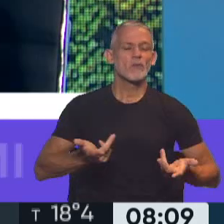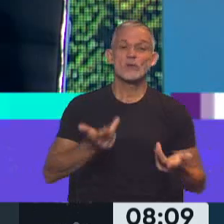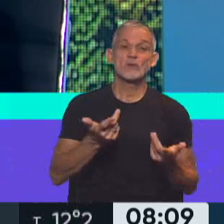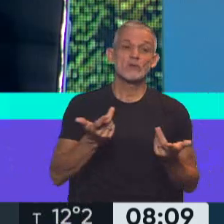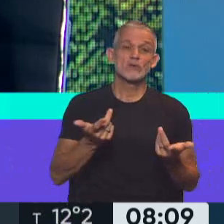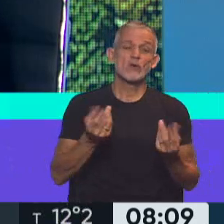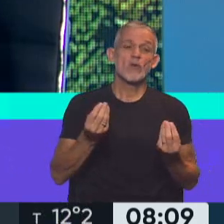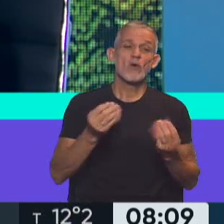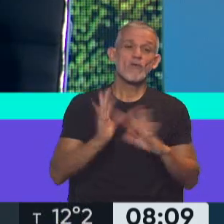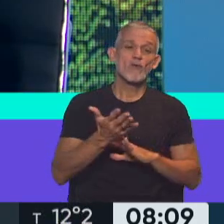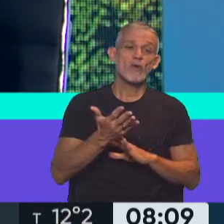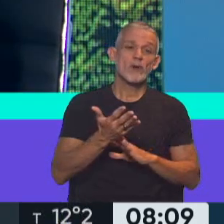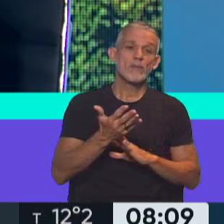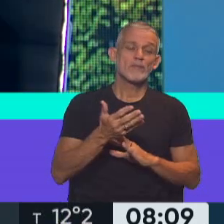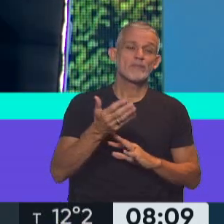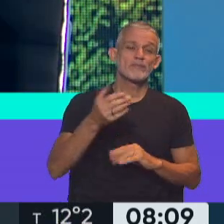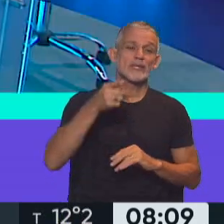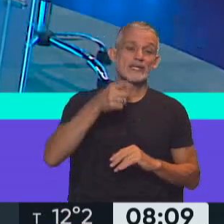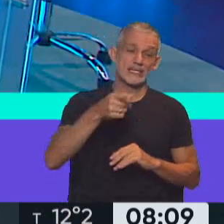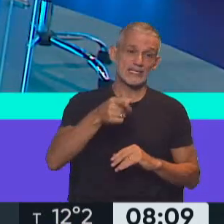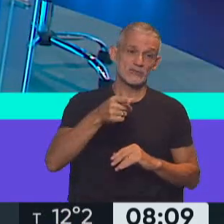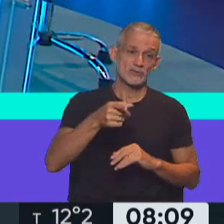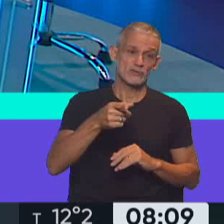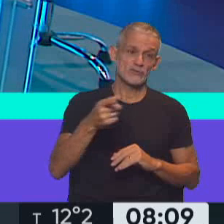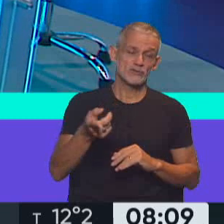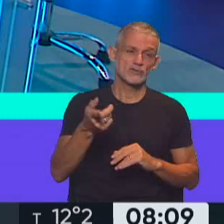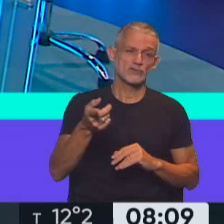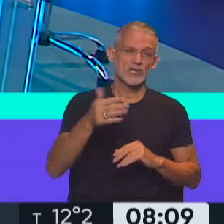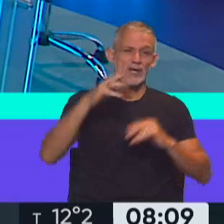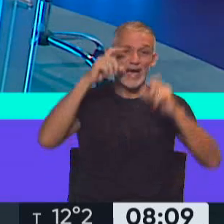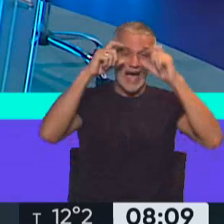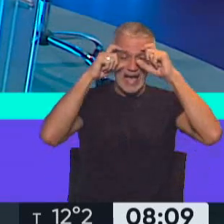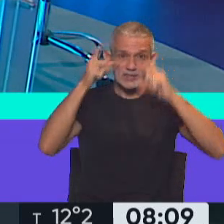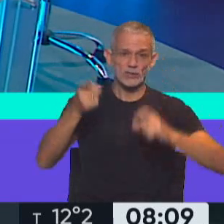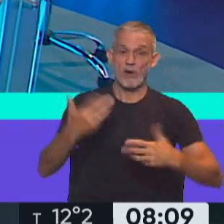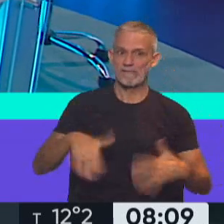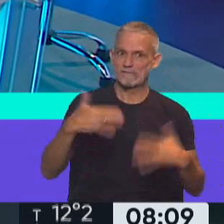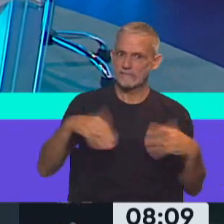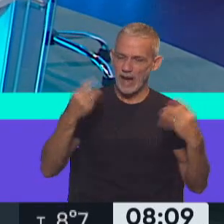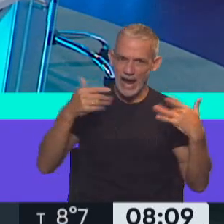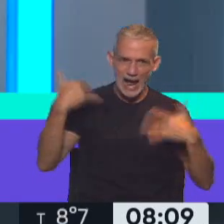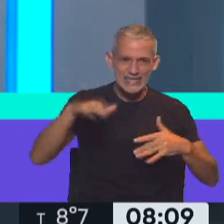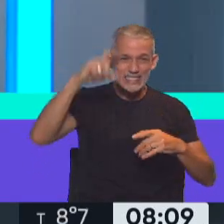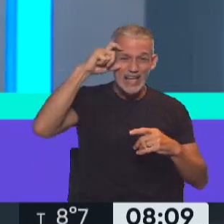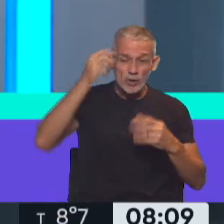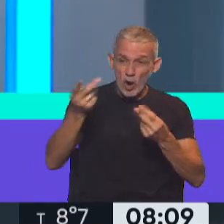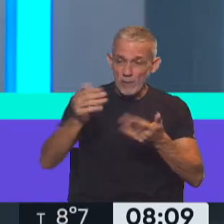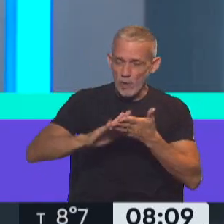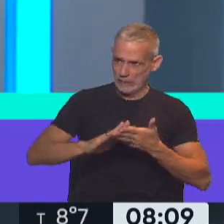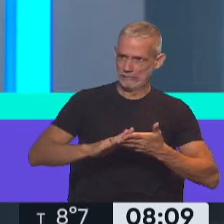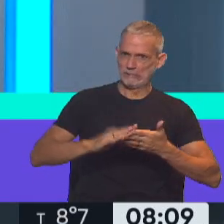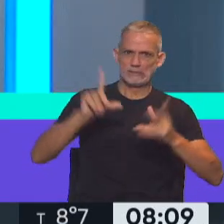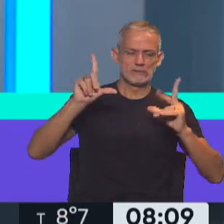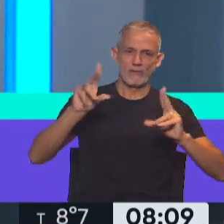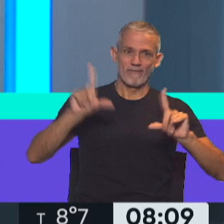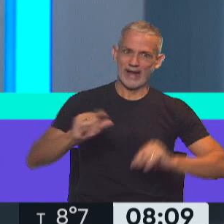tan importante como son los A. Claro, sí, lo que cuestan unos anteojos. El otro día tuve que renovar. Sí. Así que sí, clave que también no son